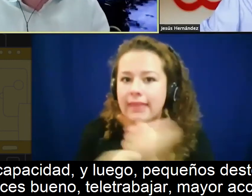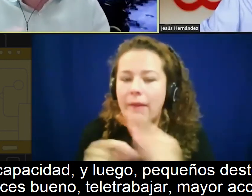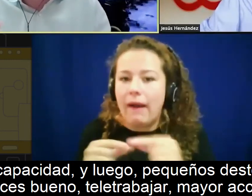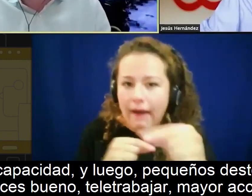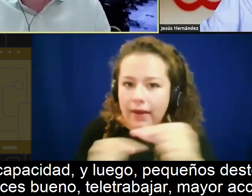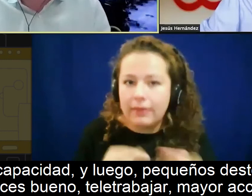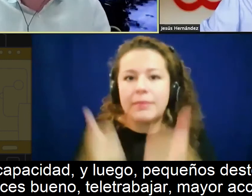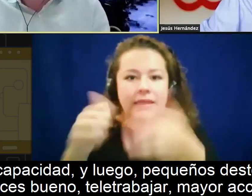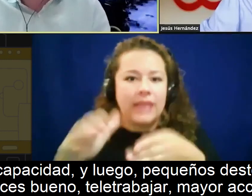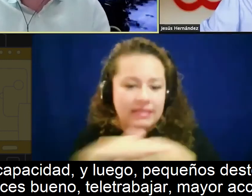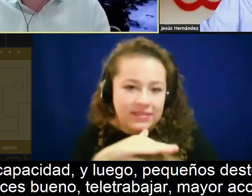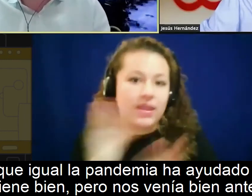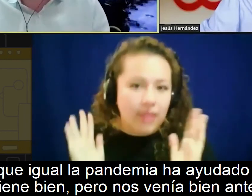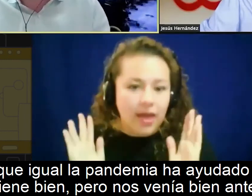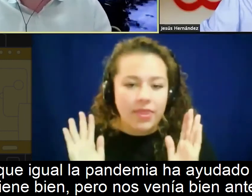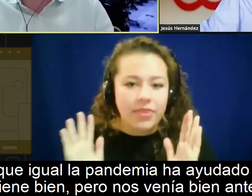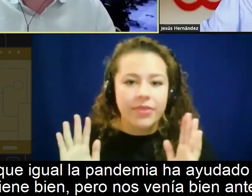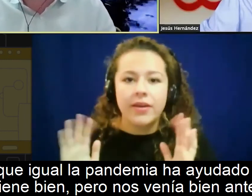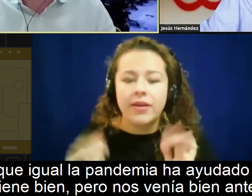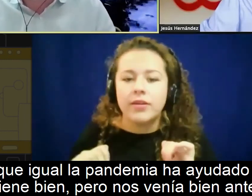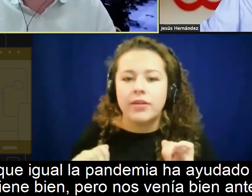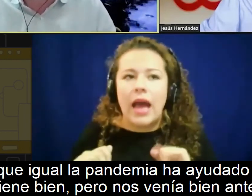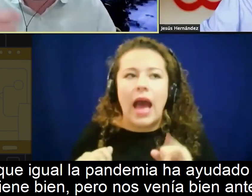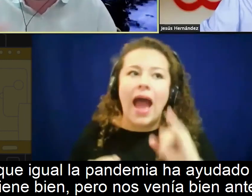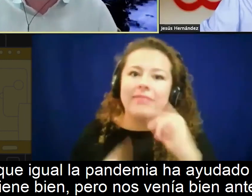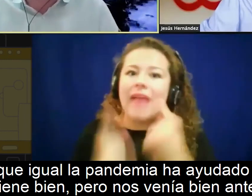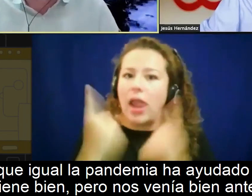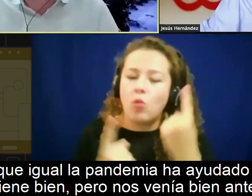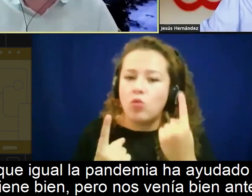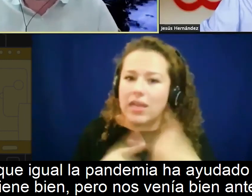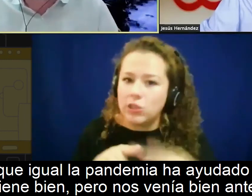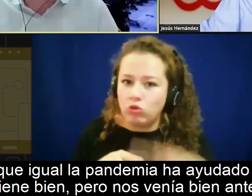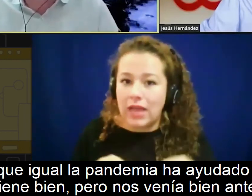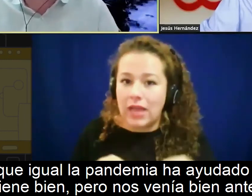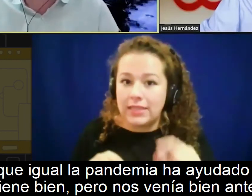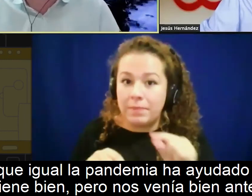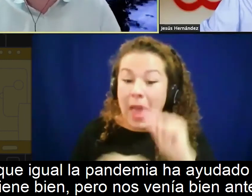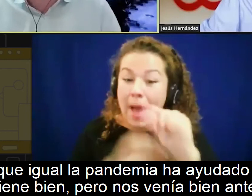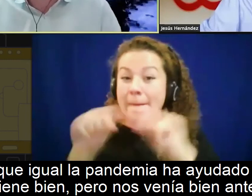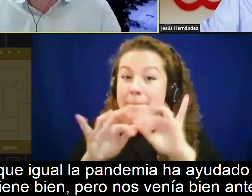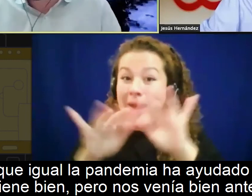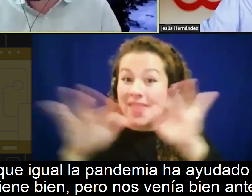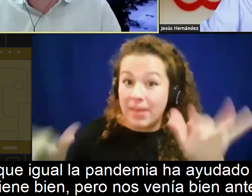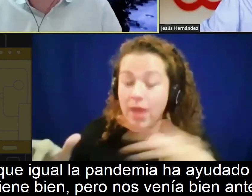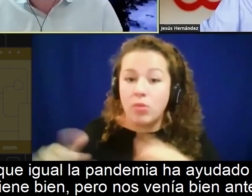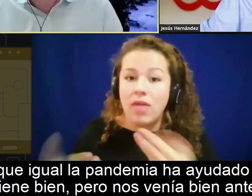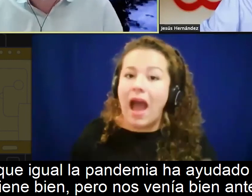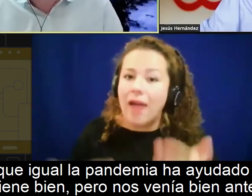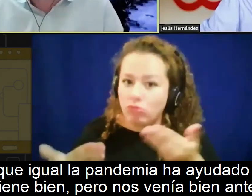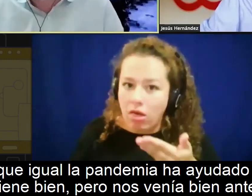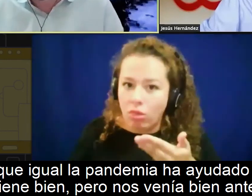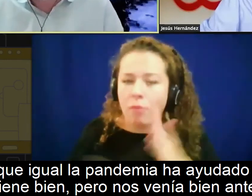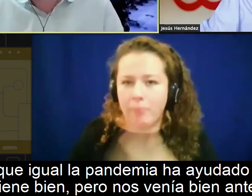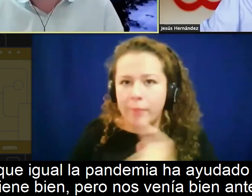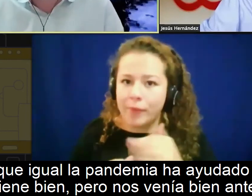accesibilidad. Hay cosas que igual la pandemia ha ayudado un poco a darle un empujón que nos viene bien,